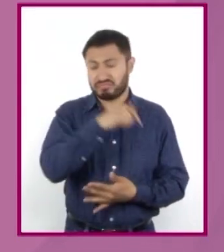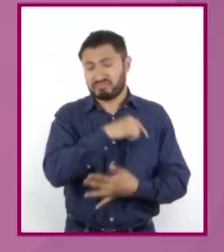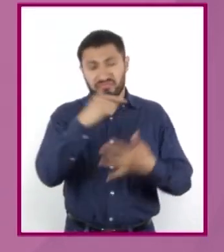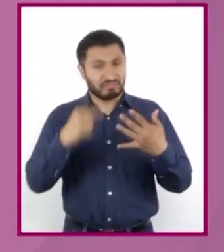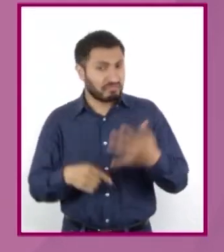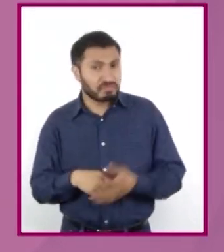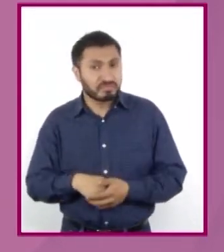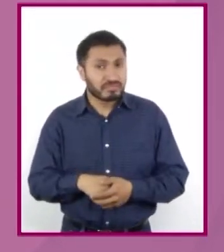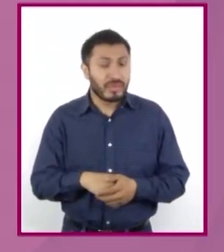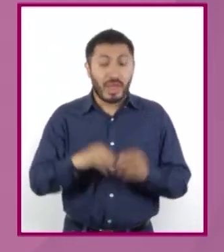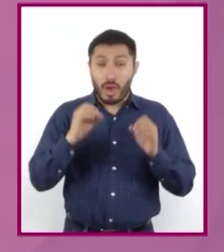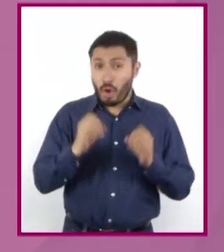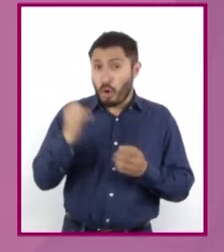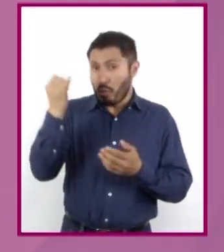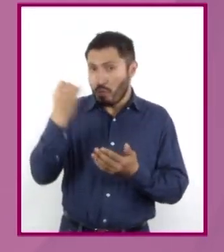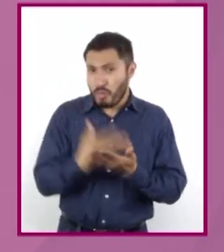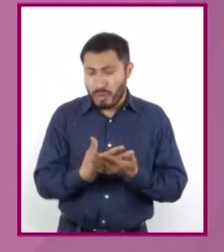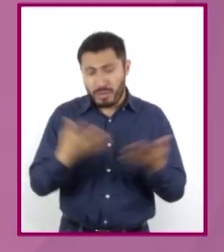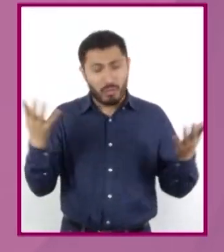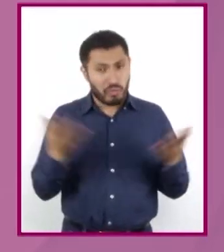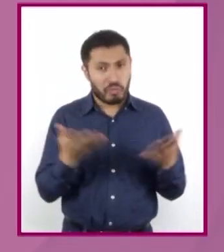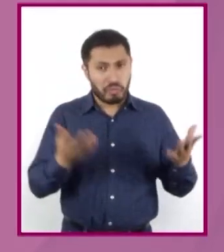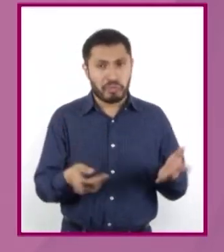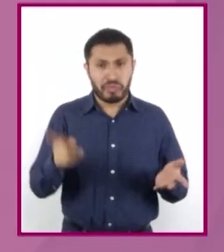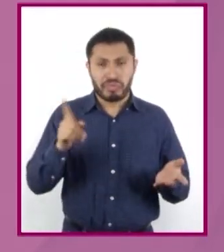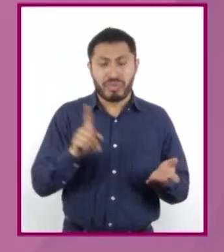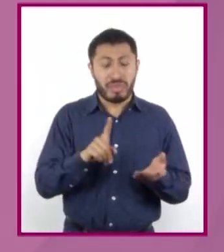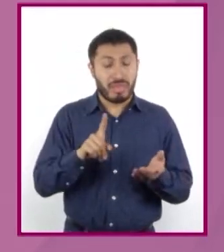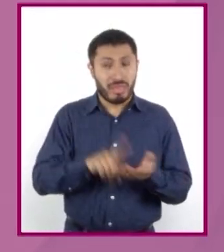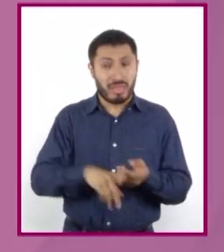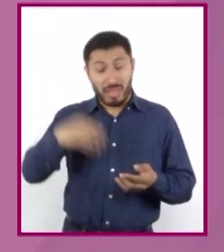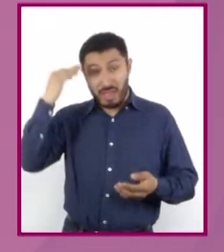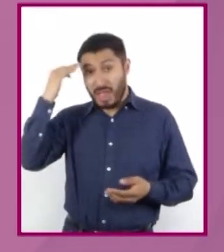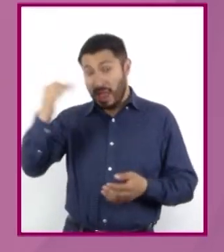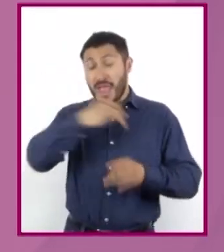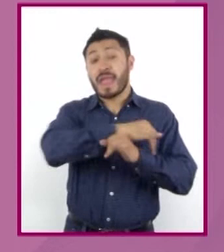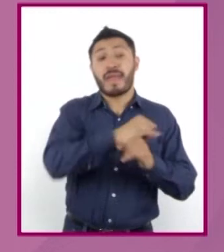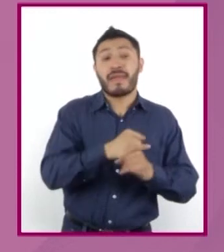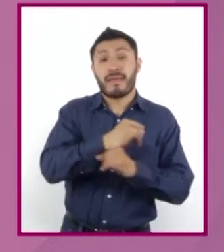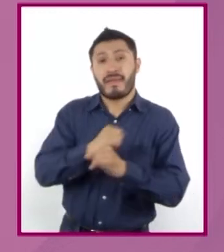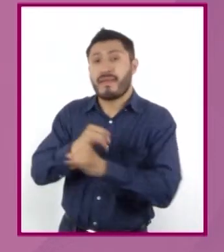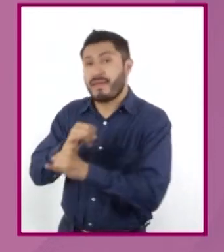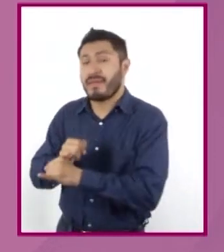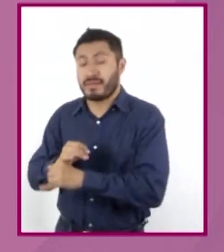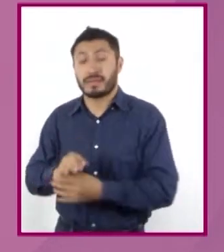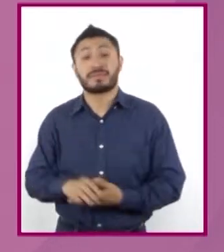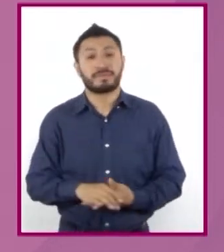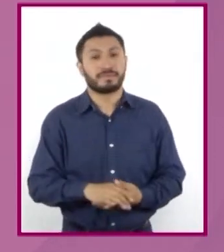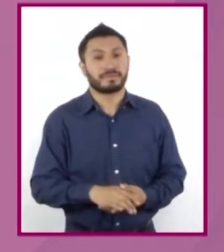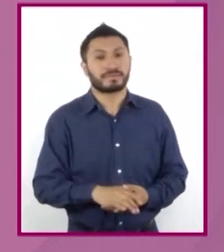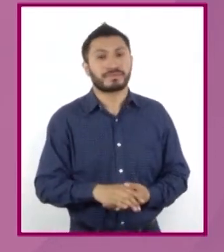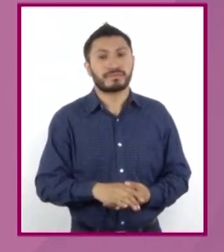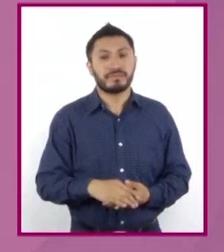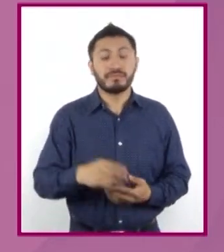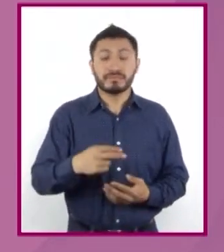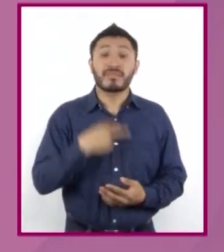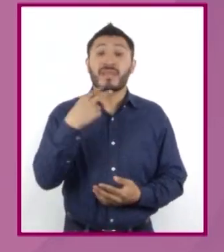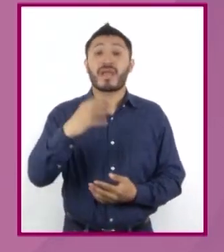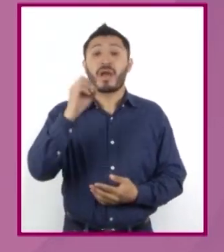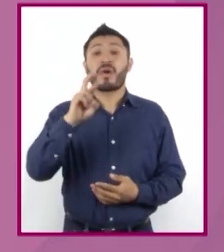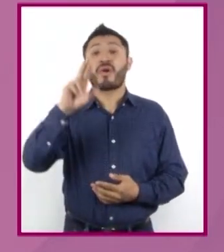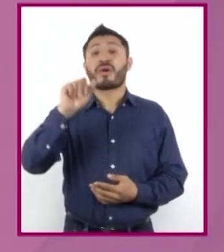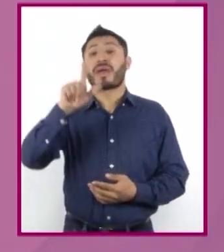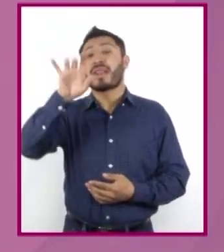o algún dibujo elaborado en el periodo que se estudia. Orales, es decir, los